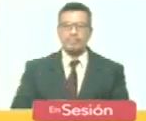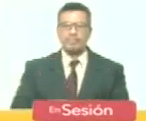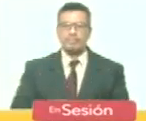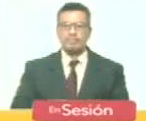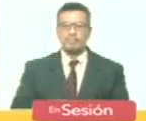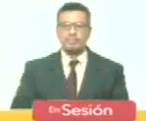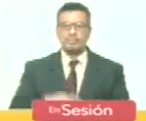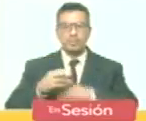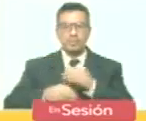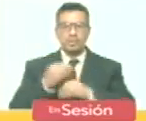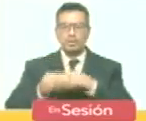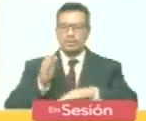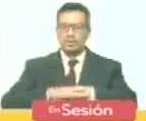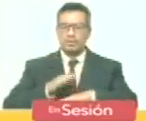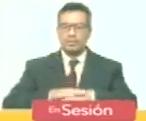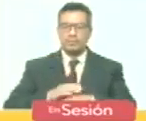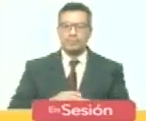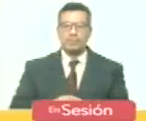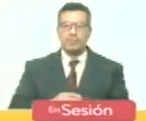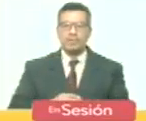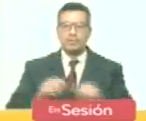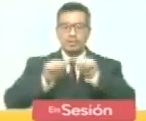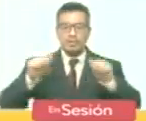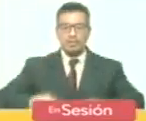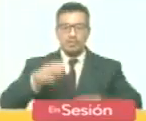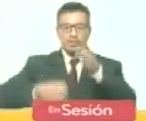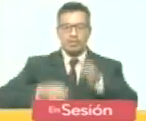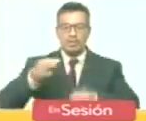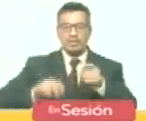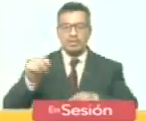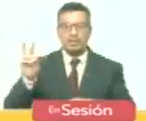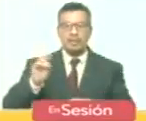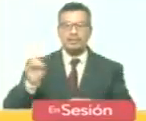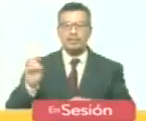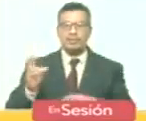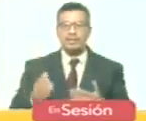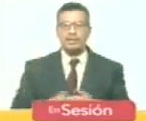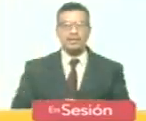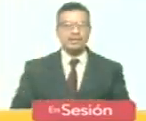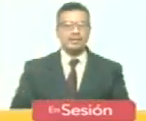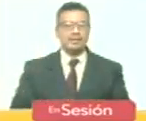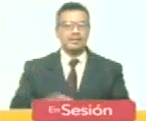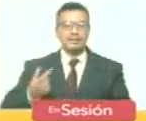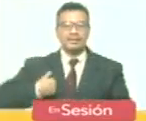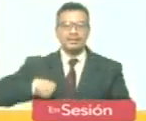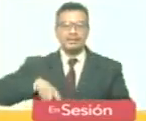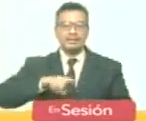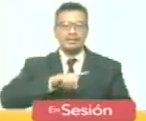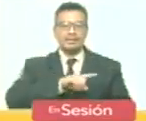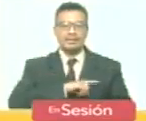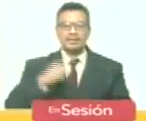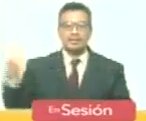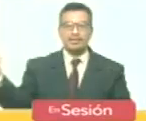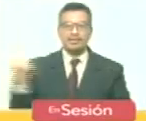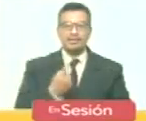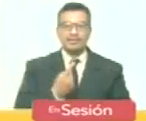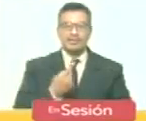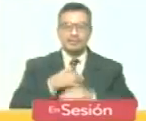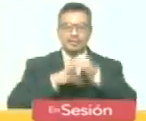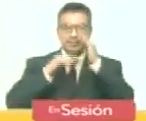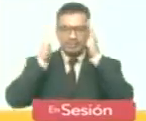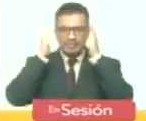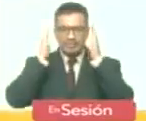lo que acaba de ocurrir en el sistema de justicia de Venezuela, que nosotros hemos venido atendiendo